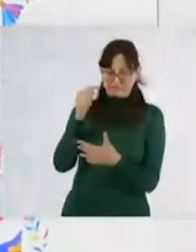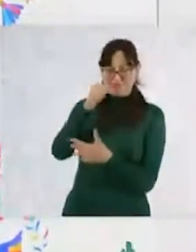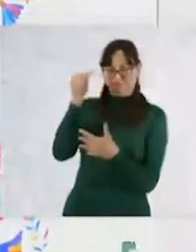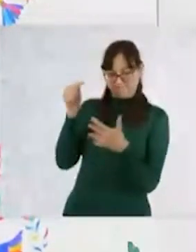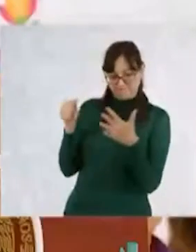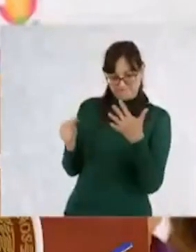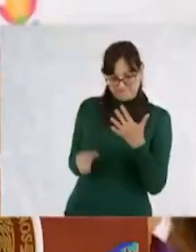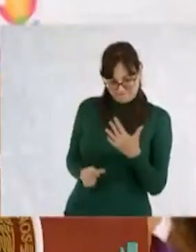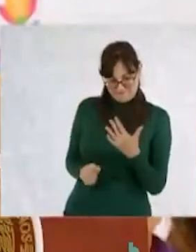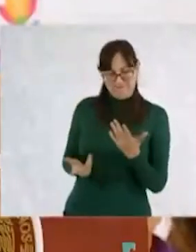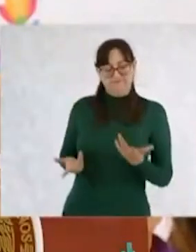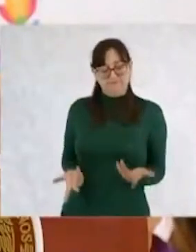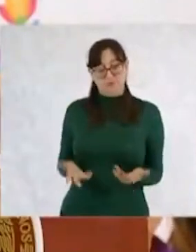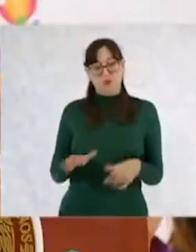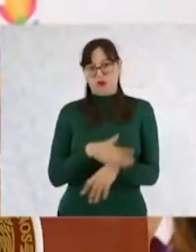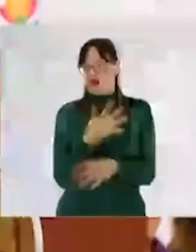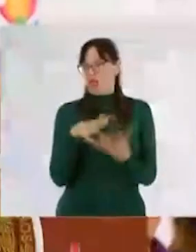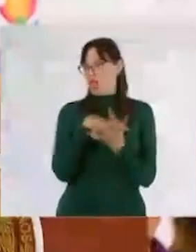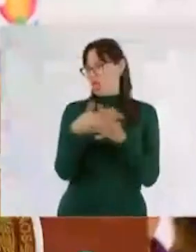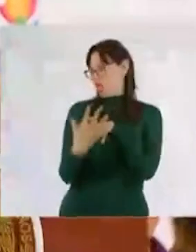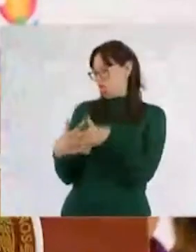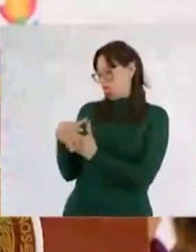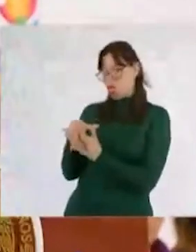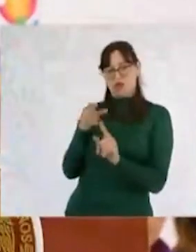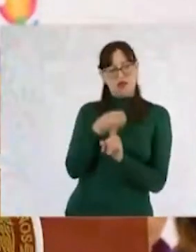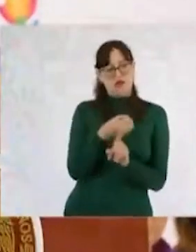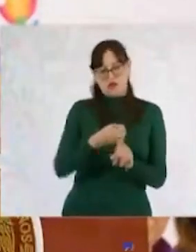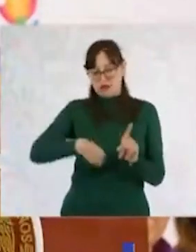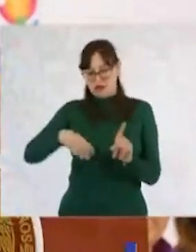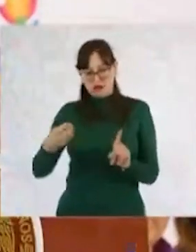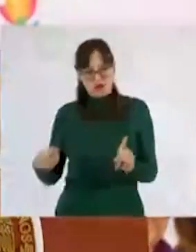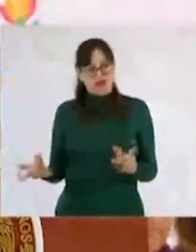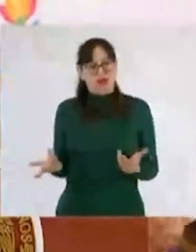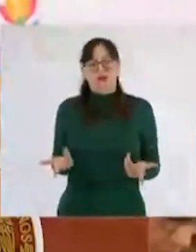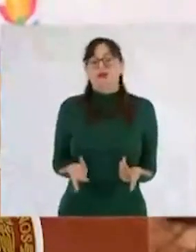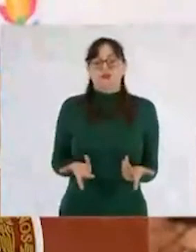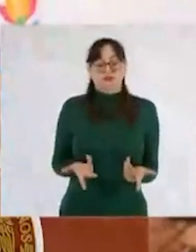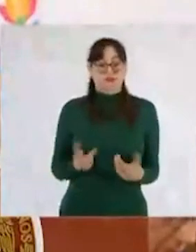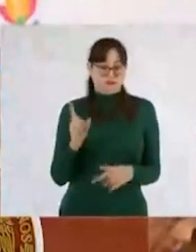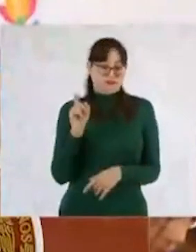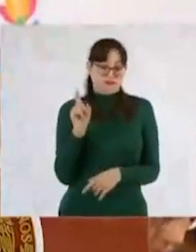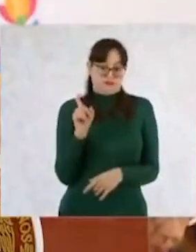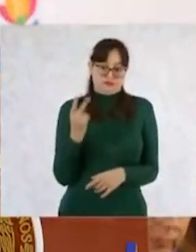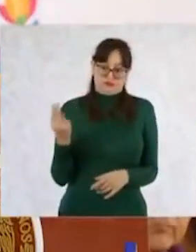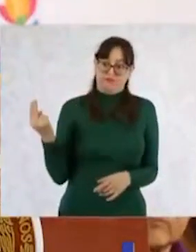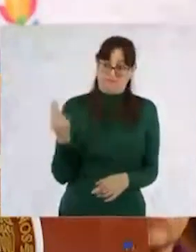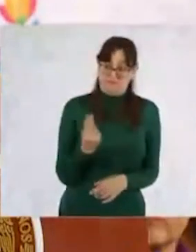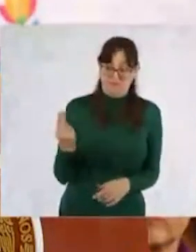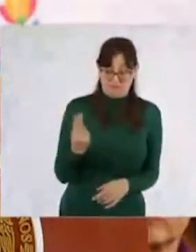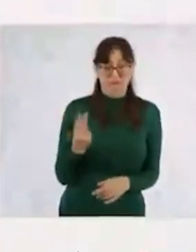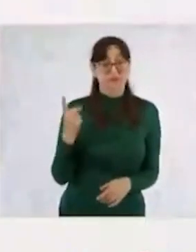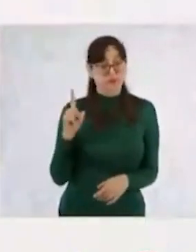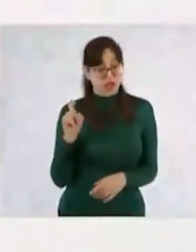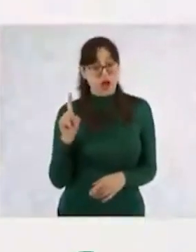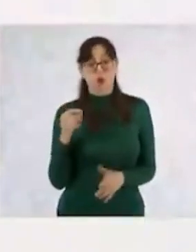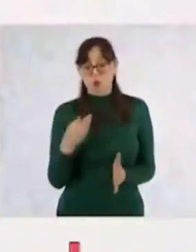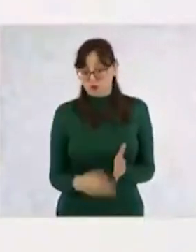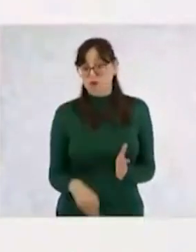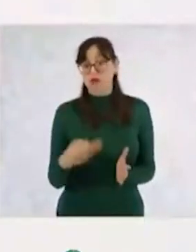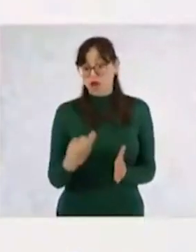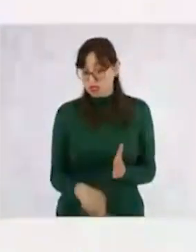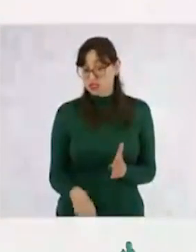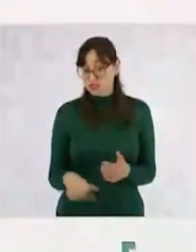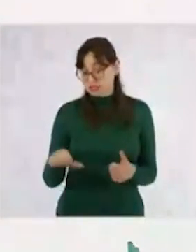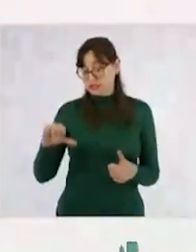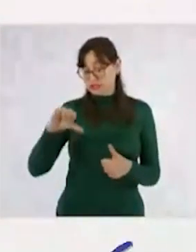abriendo muchísimas posibilidades en el mercado mundial por lo que a Estados Unidos Simplemente no le no le convendría debilitarse